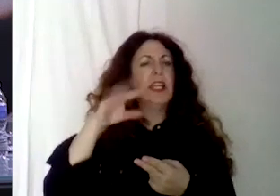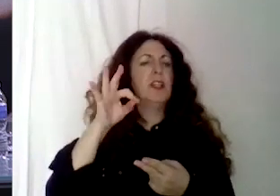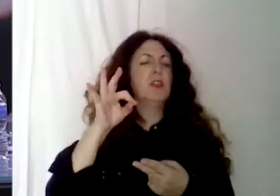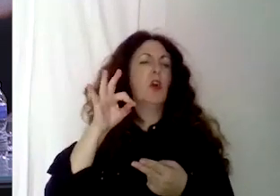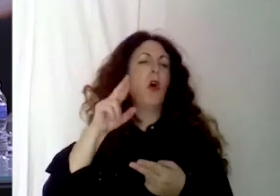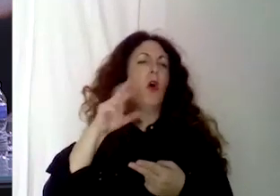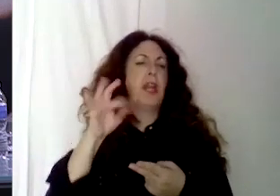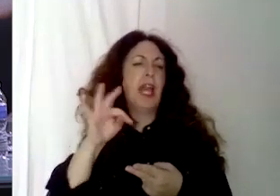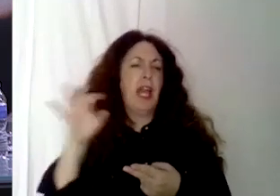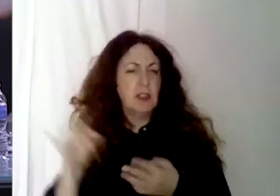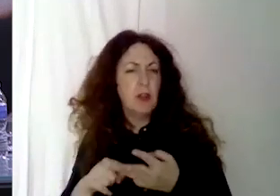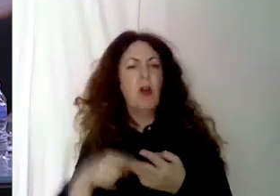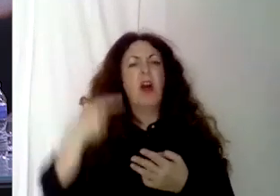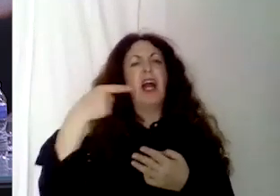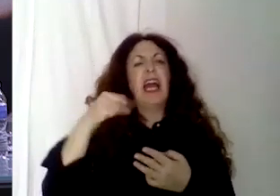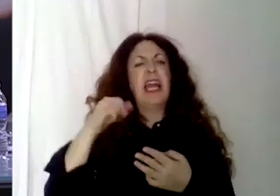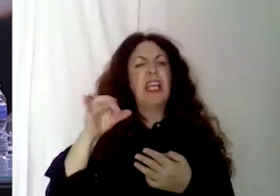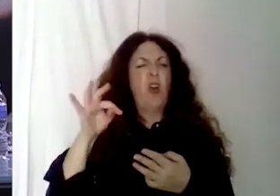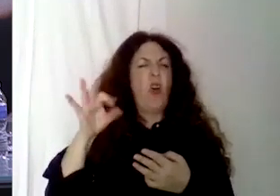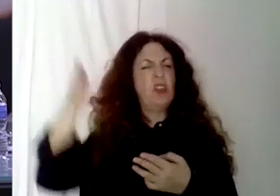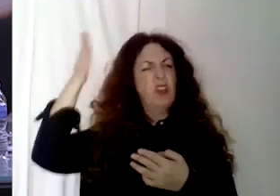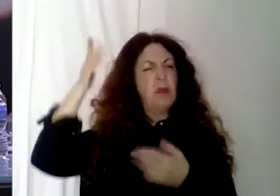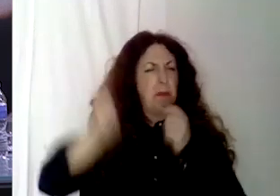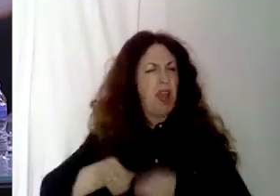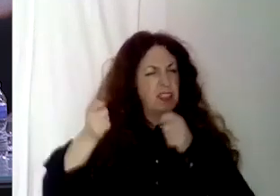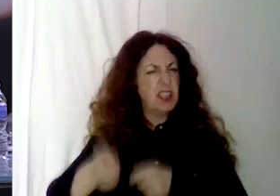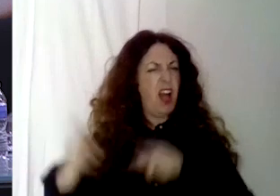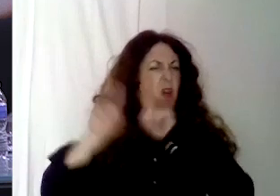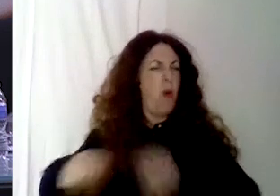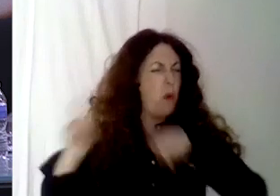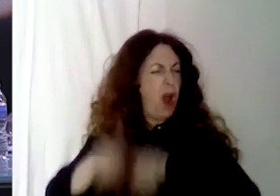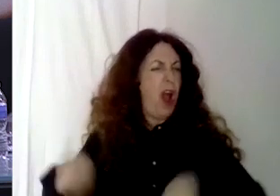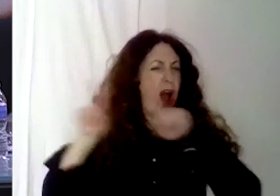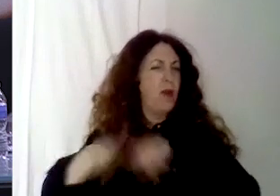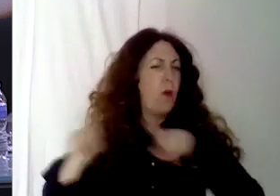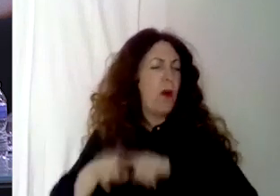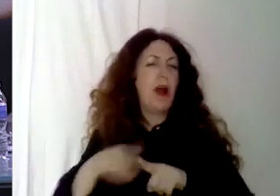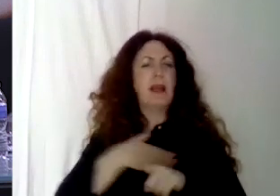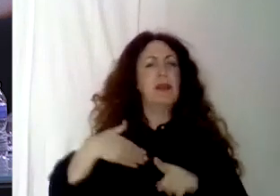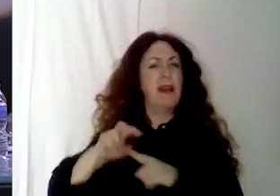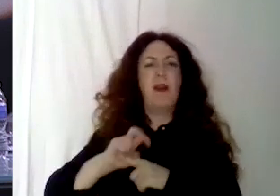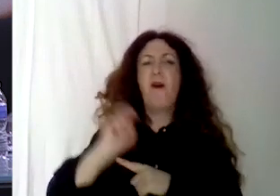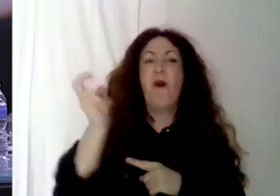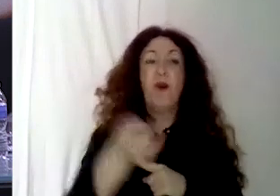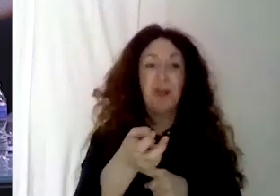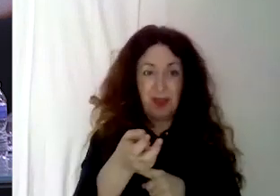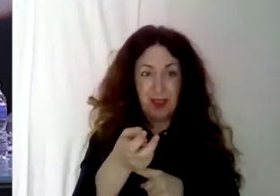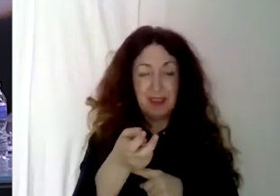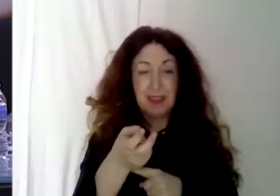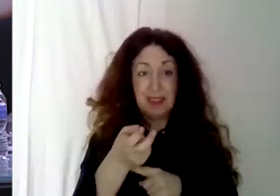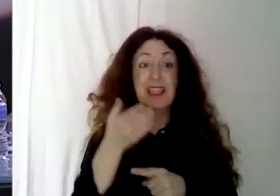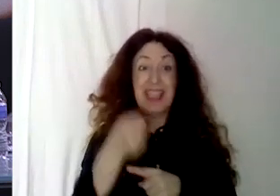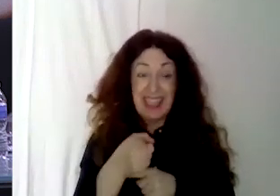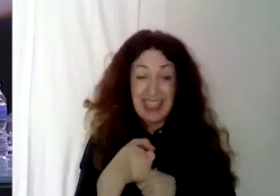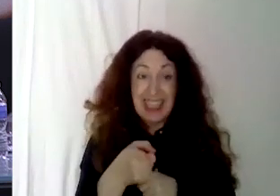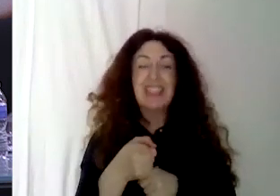pesado, el Giotto, qué horror, qué provocación. El problema es que la provocación